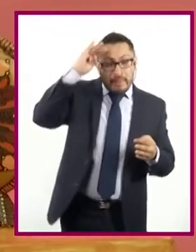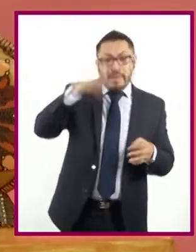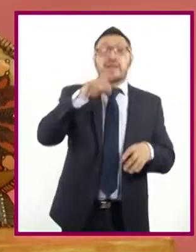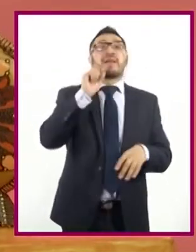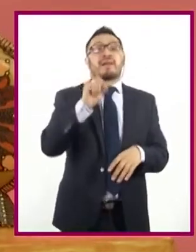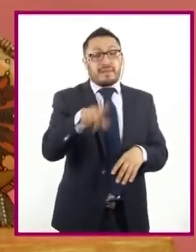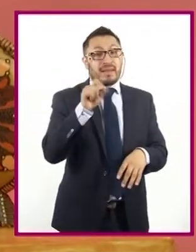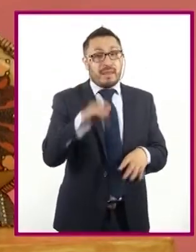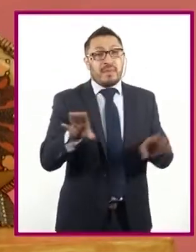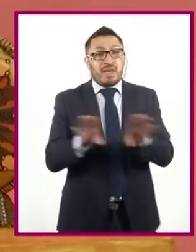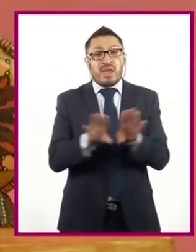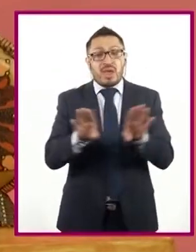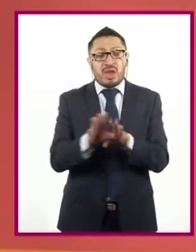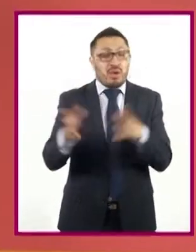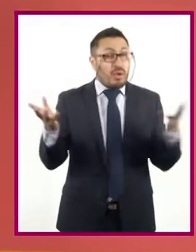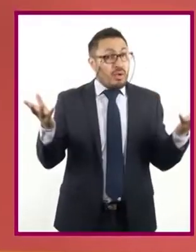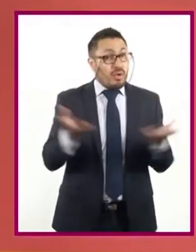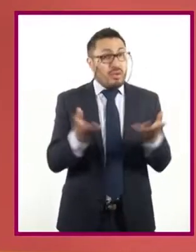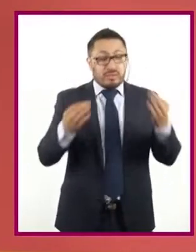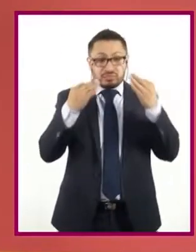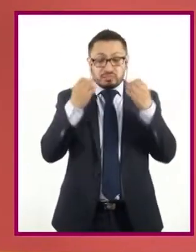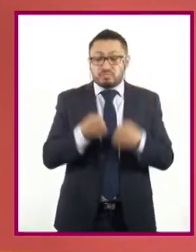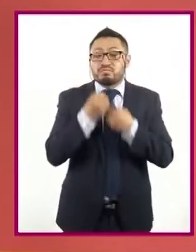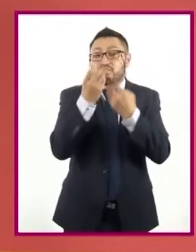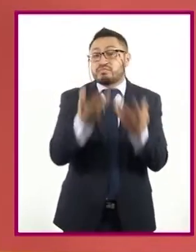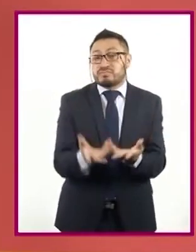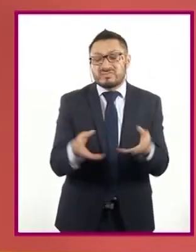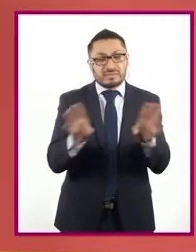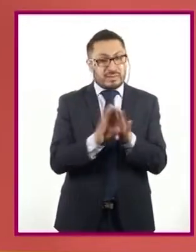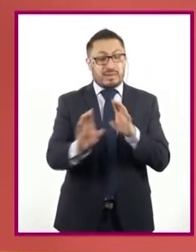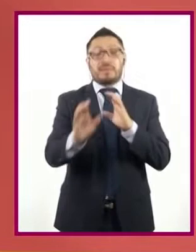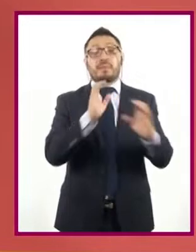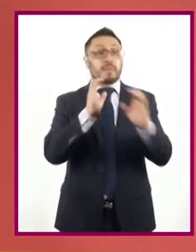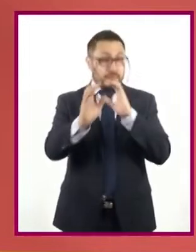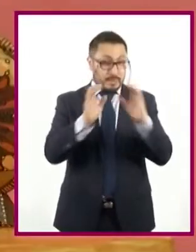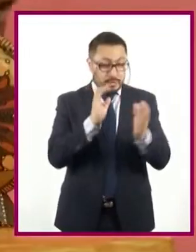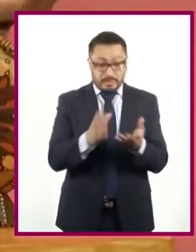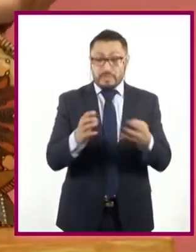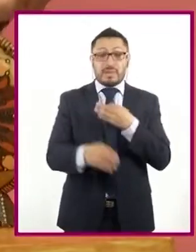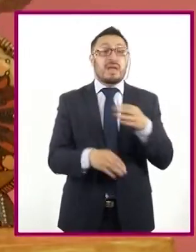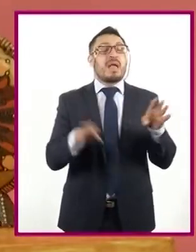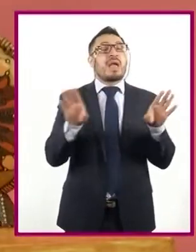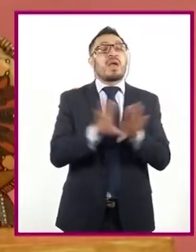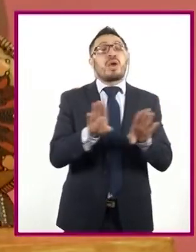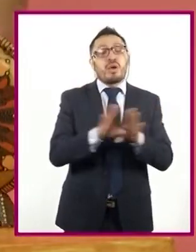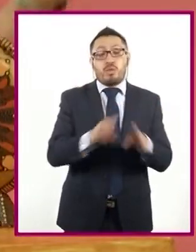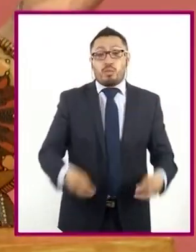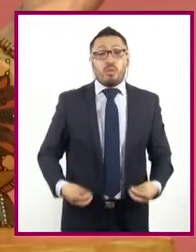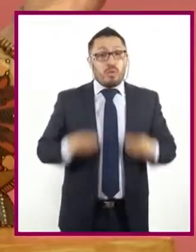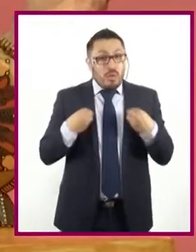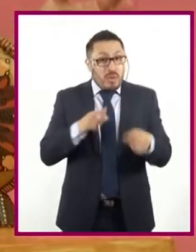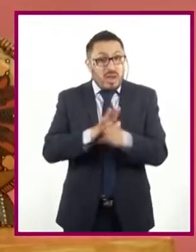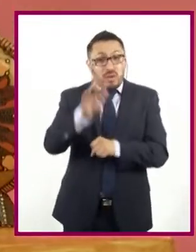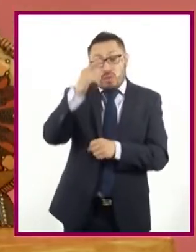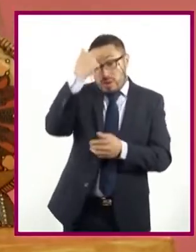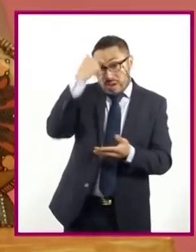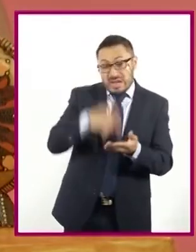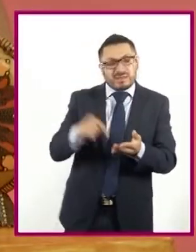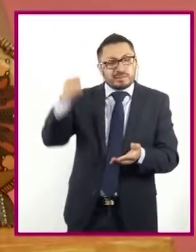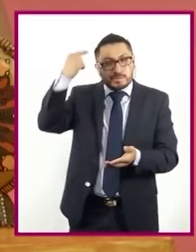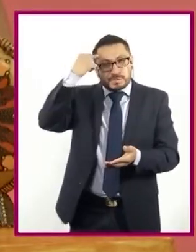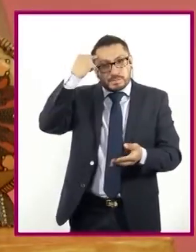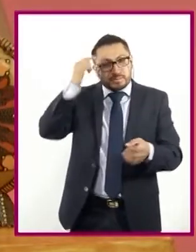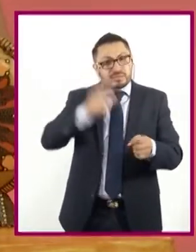también cómo lo manifestamos, cómo nos comunicamos, cómo vivimos, lo que creemos y lo